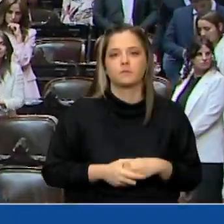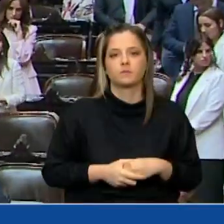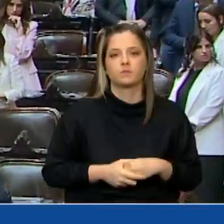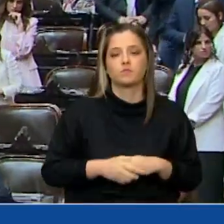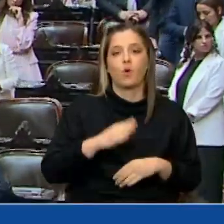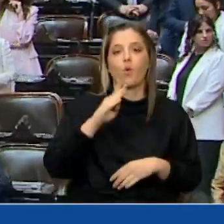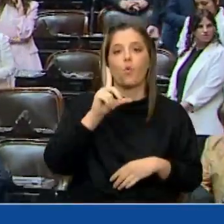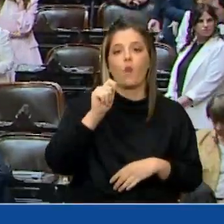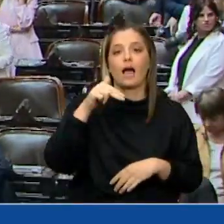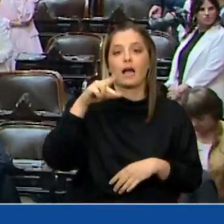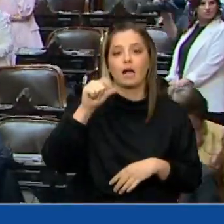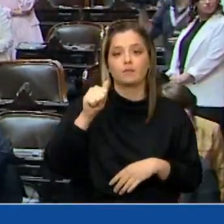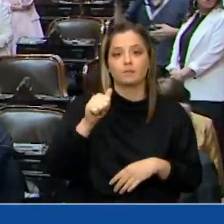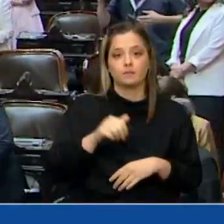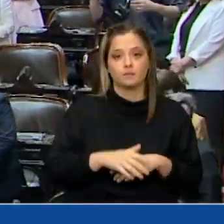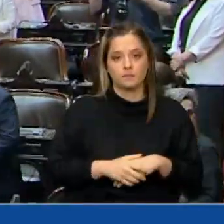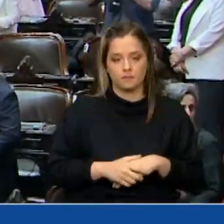Blanca.